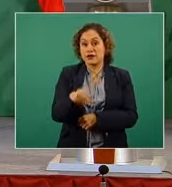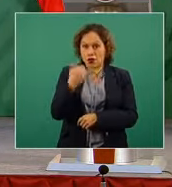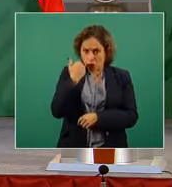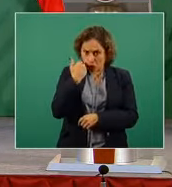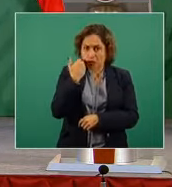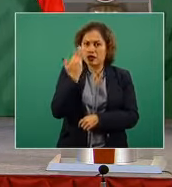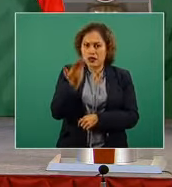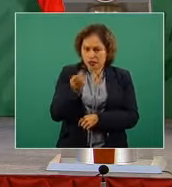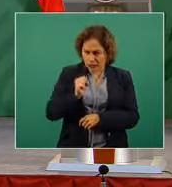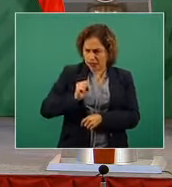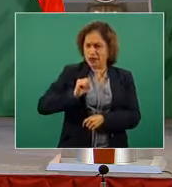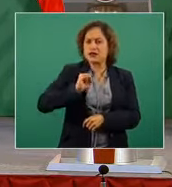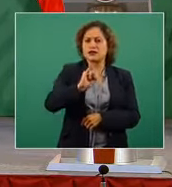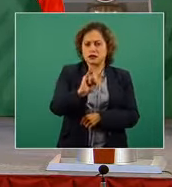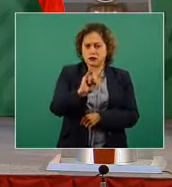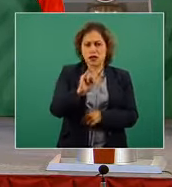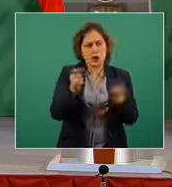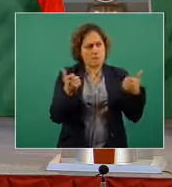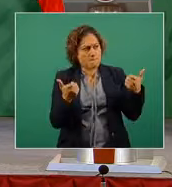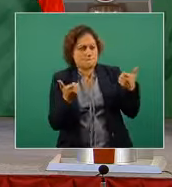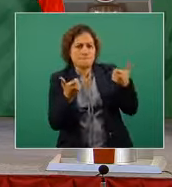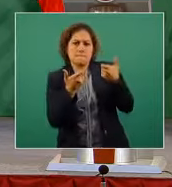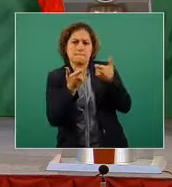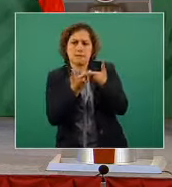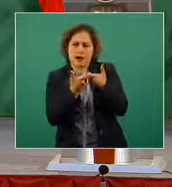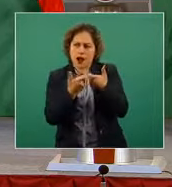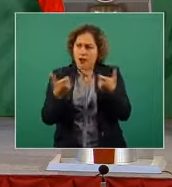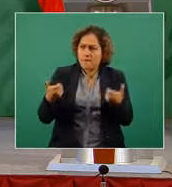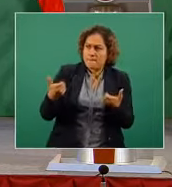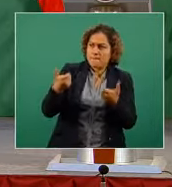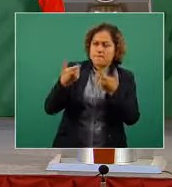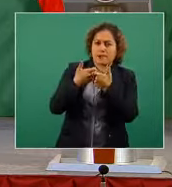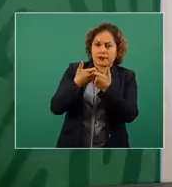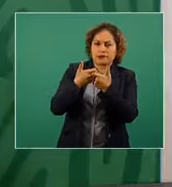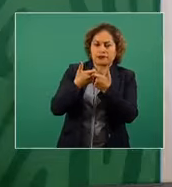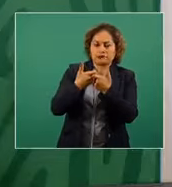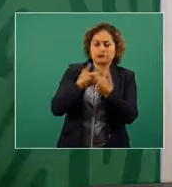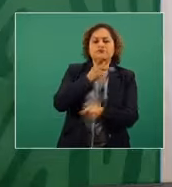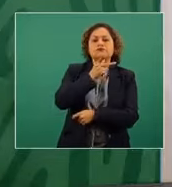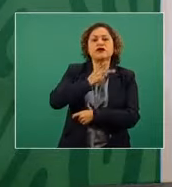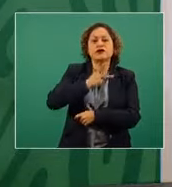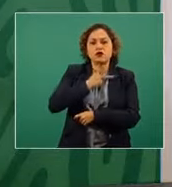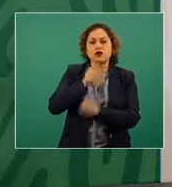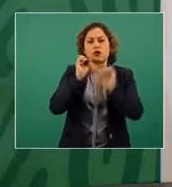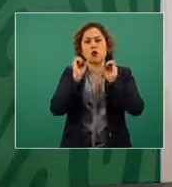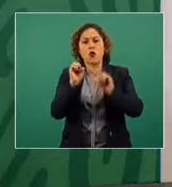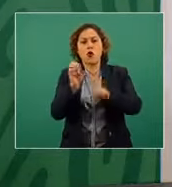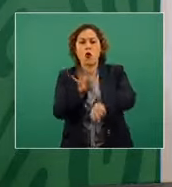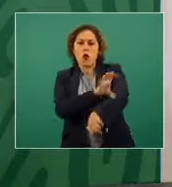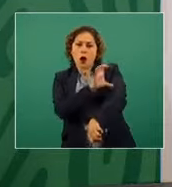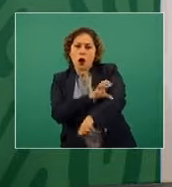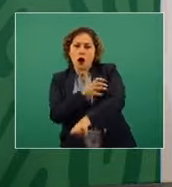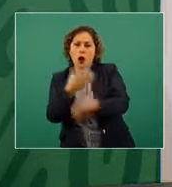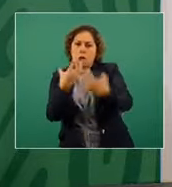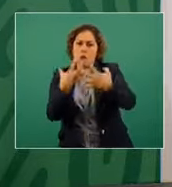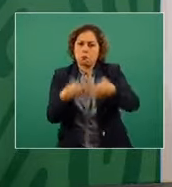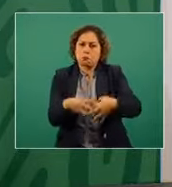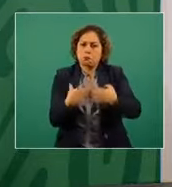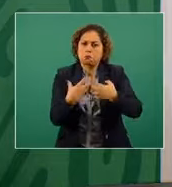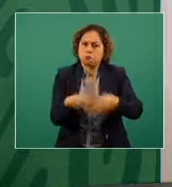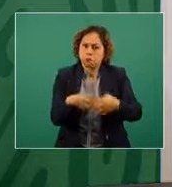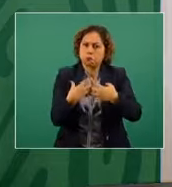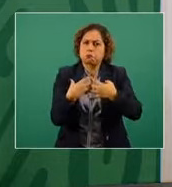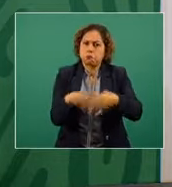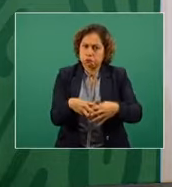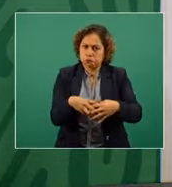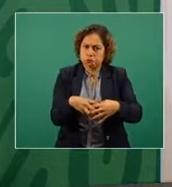americano o en su producción de energía eléctrica, por si quieren solo, si quieren